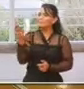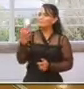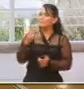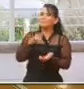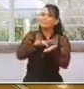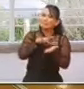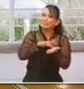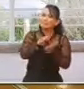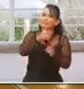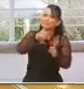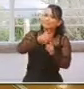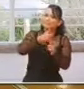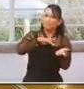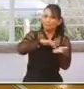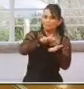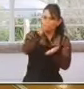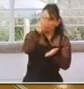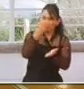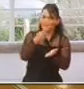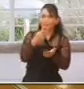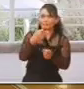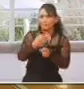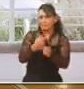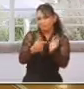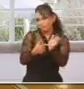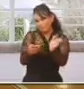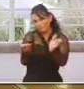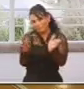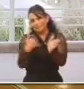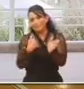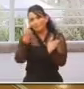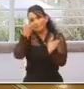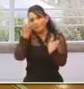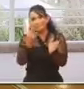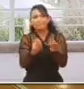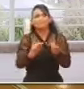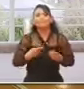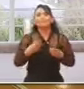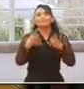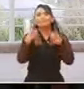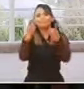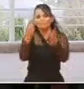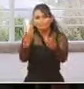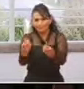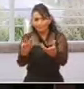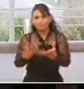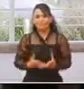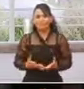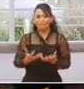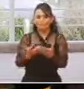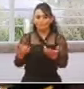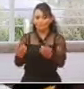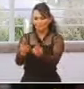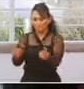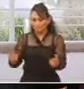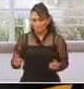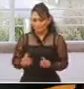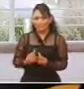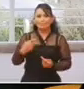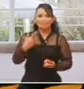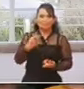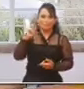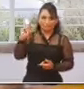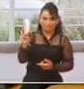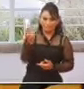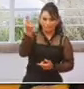apoyo a esta consideración de beneficio de donación que se está sometiendo pues a la voluntad de